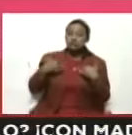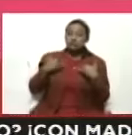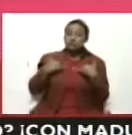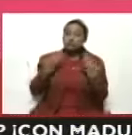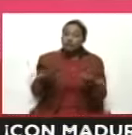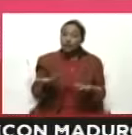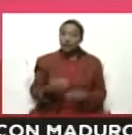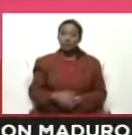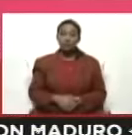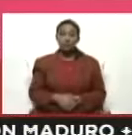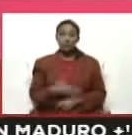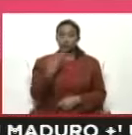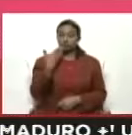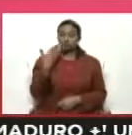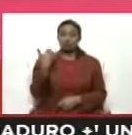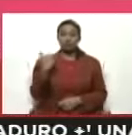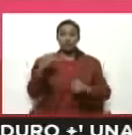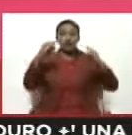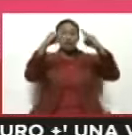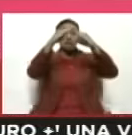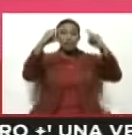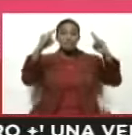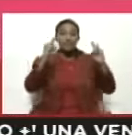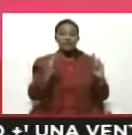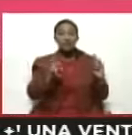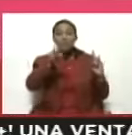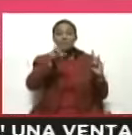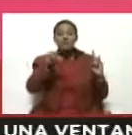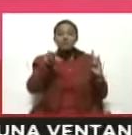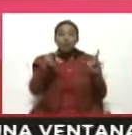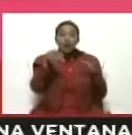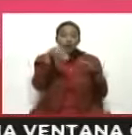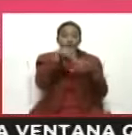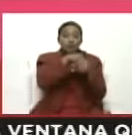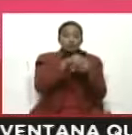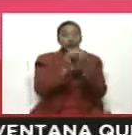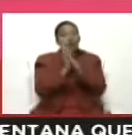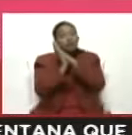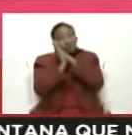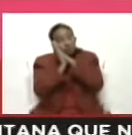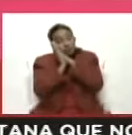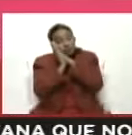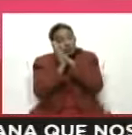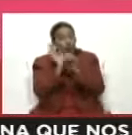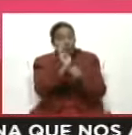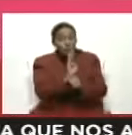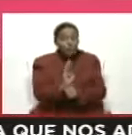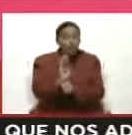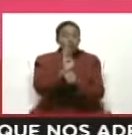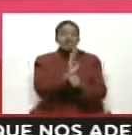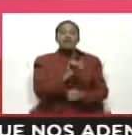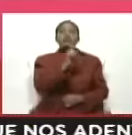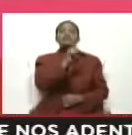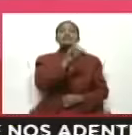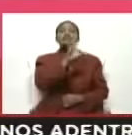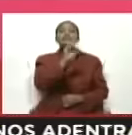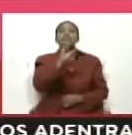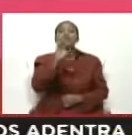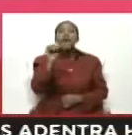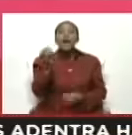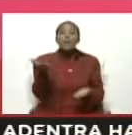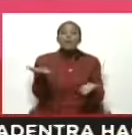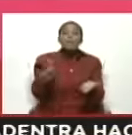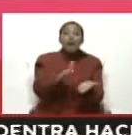Atacaron un campamento de refugiados, prendieron candela, más de 100 muertos,